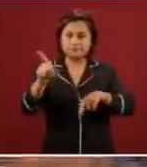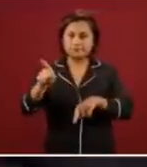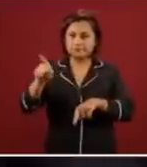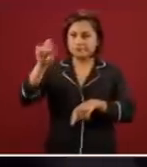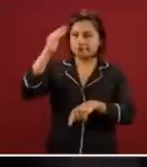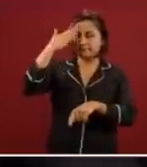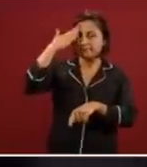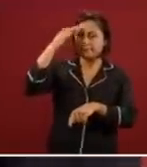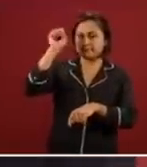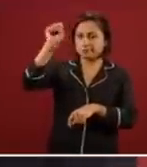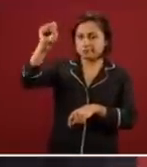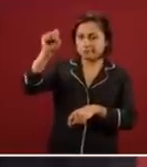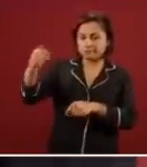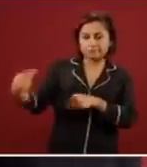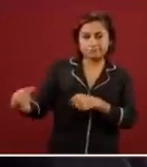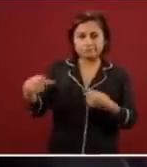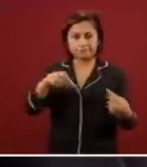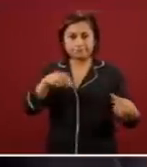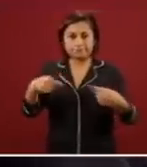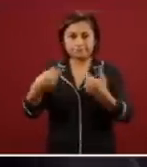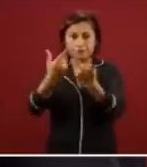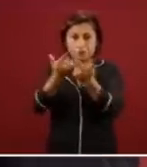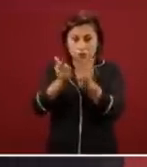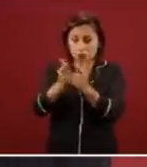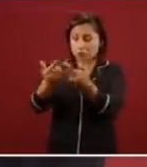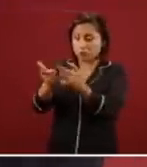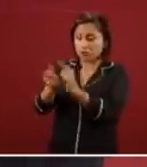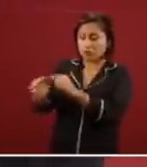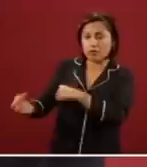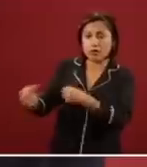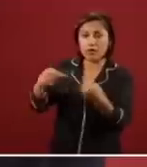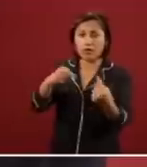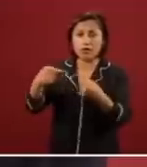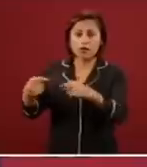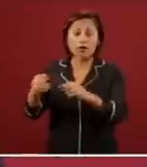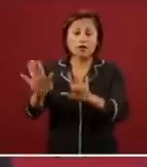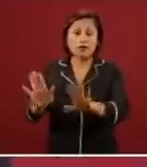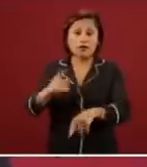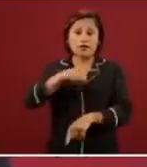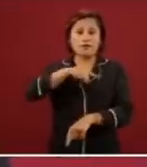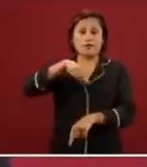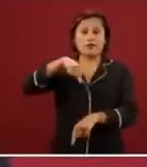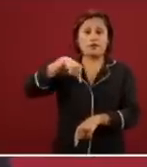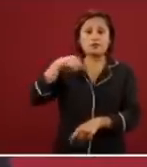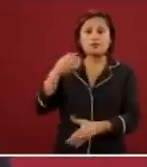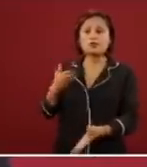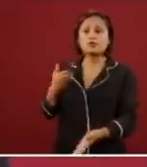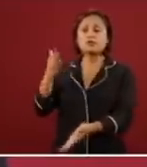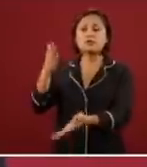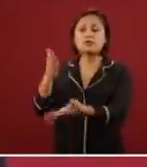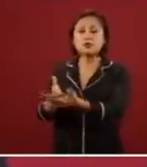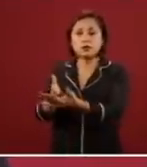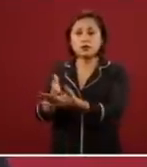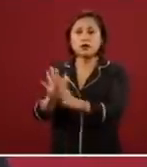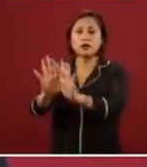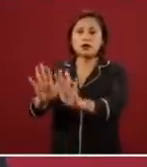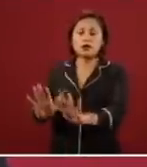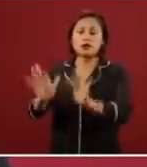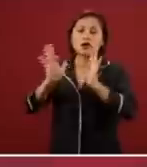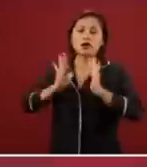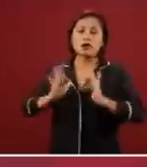grupos, entonces tenemos que buscar la conciliación y no tolerar, eso sí,